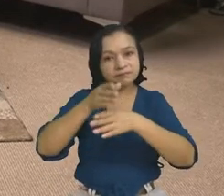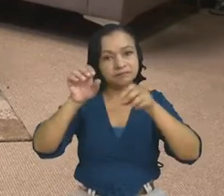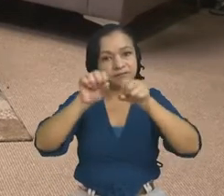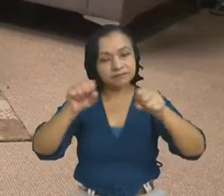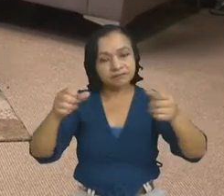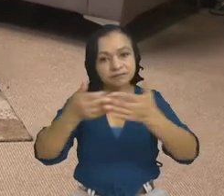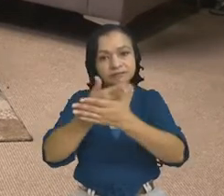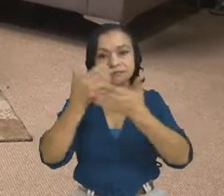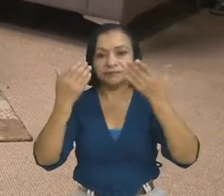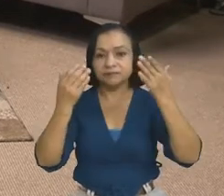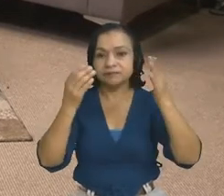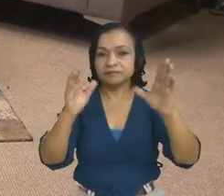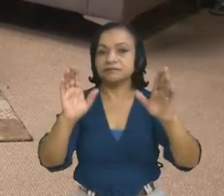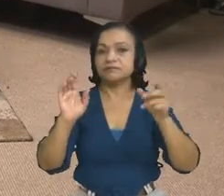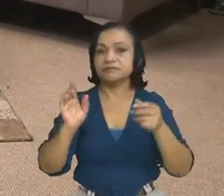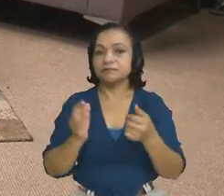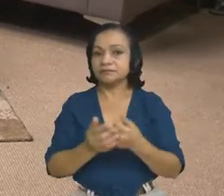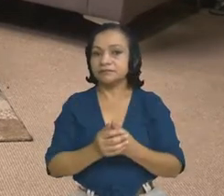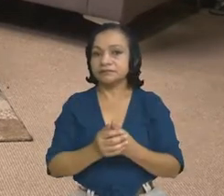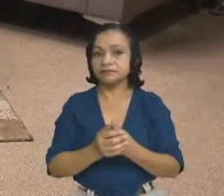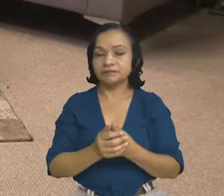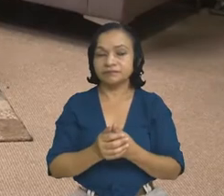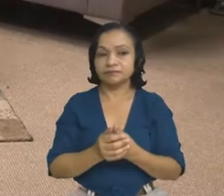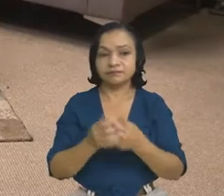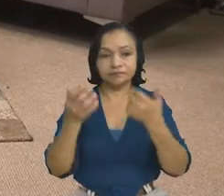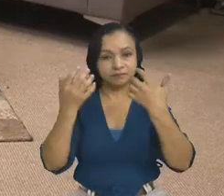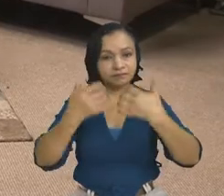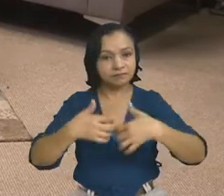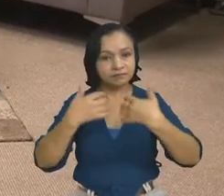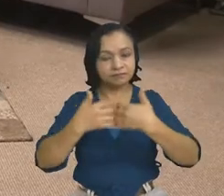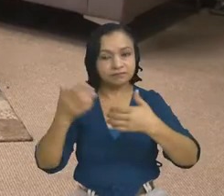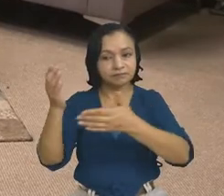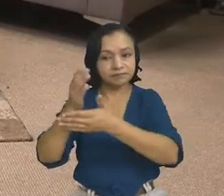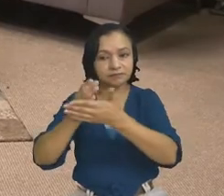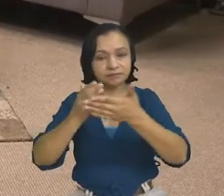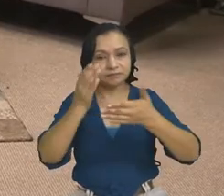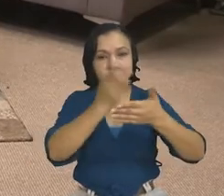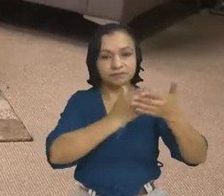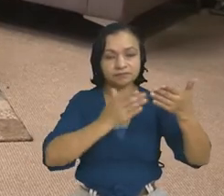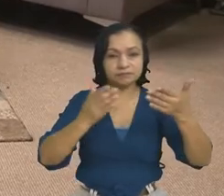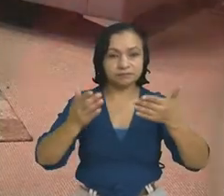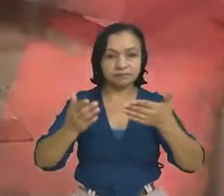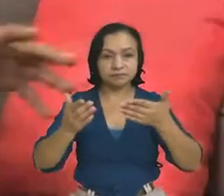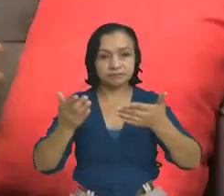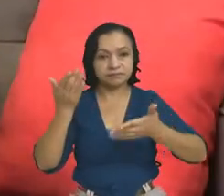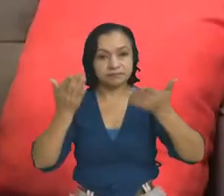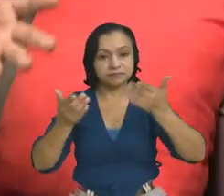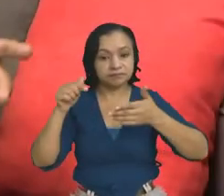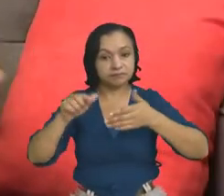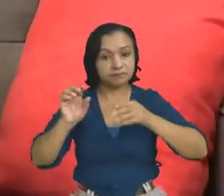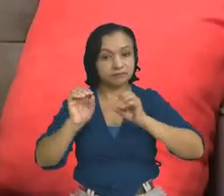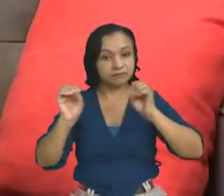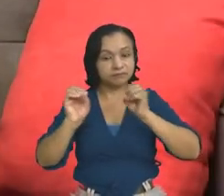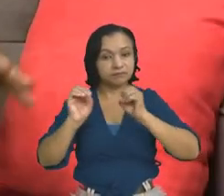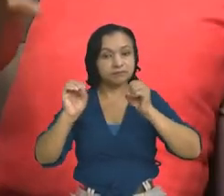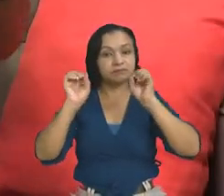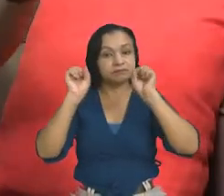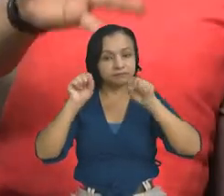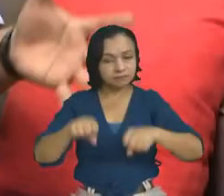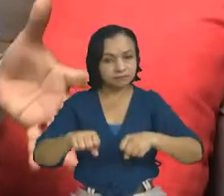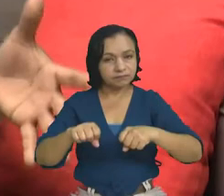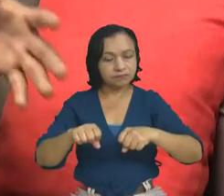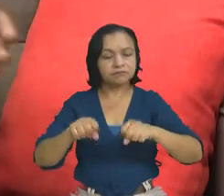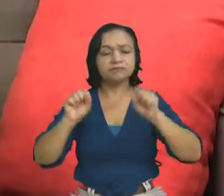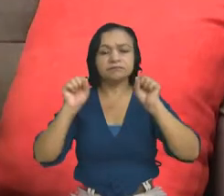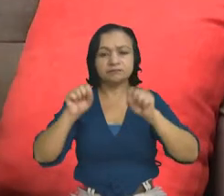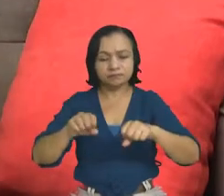técnicas, condiciones? ¿Se fabricarán algún tipo de prótesis que tal vez en este momento no tenemos la capacidad, o sí